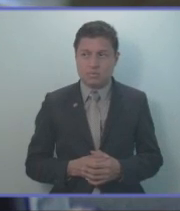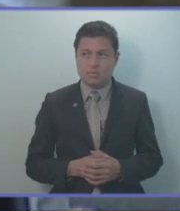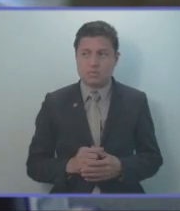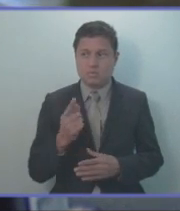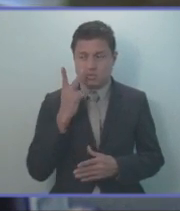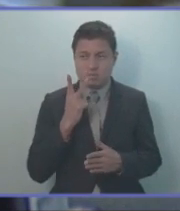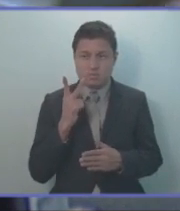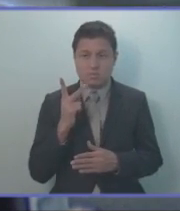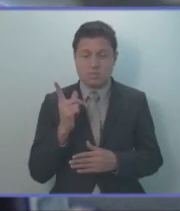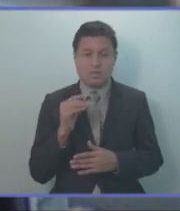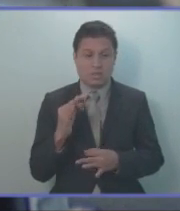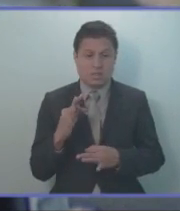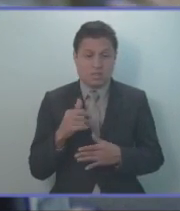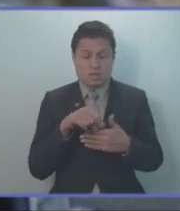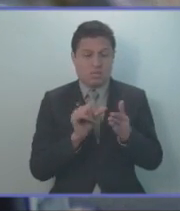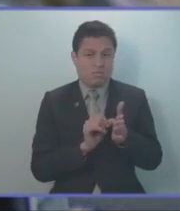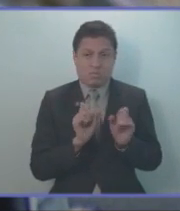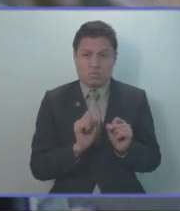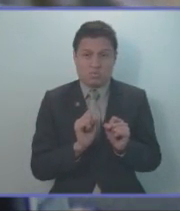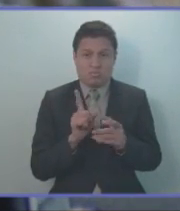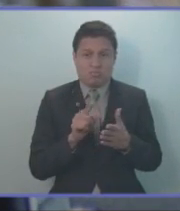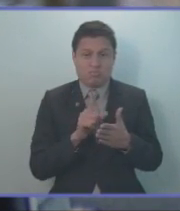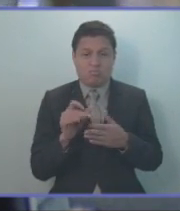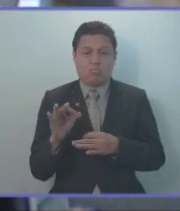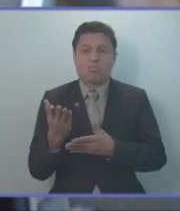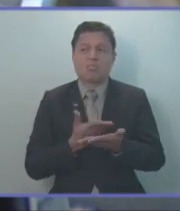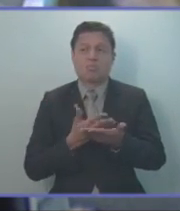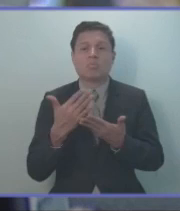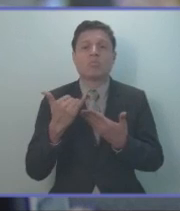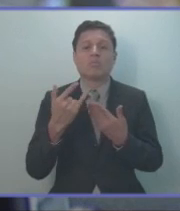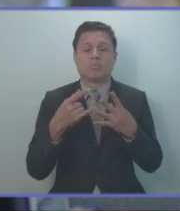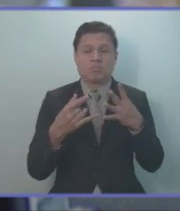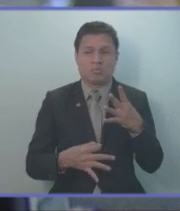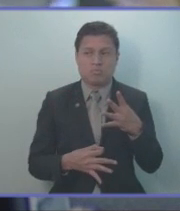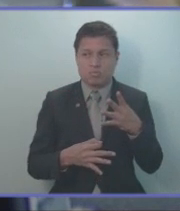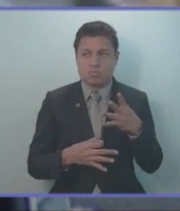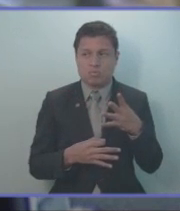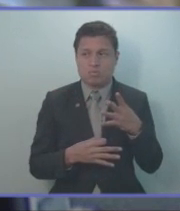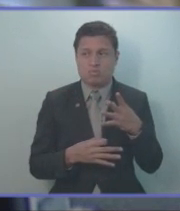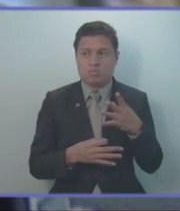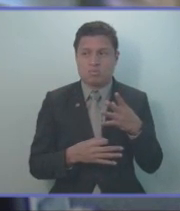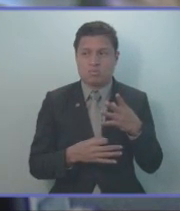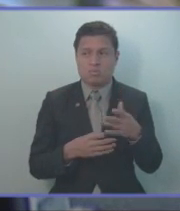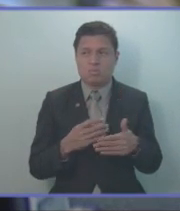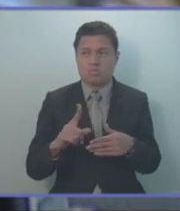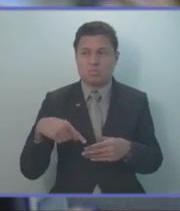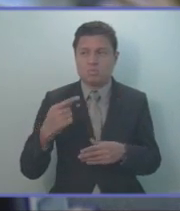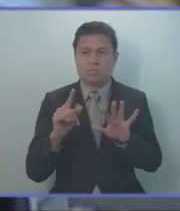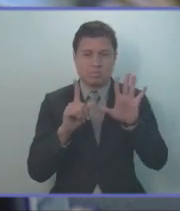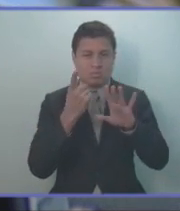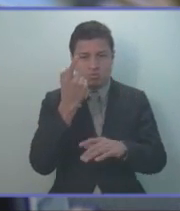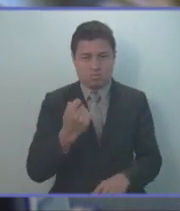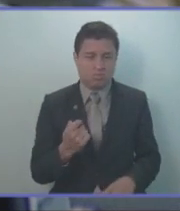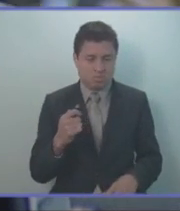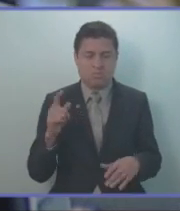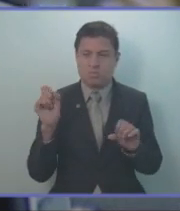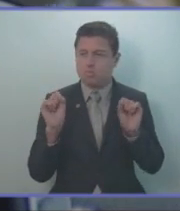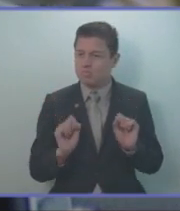inhibición de la Asamblea Legislativa para conocer el proyecto de la ley en los próximos 6